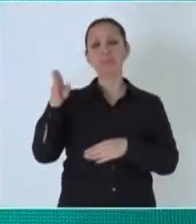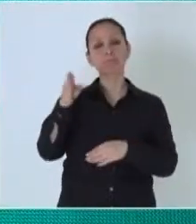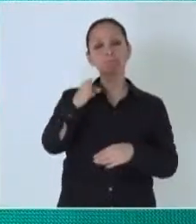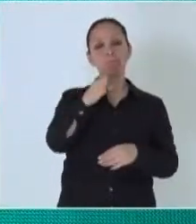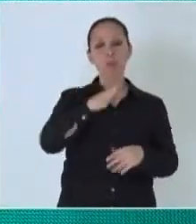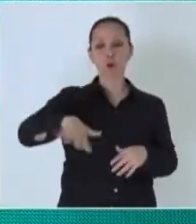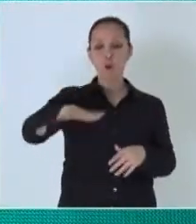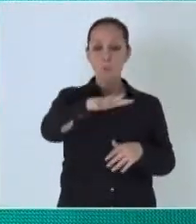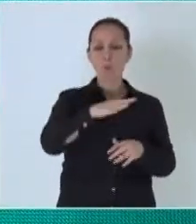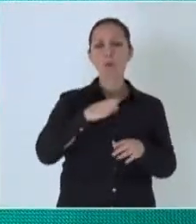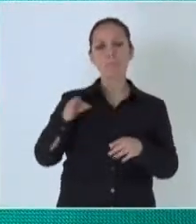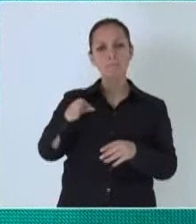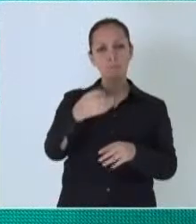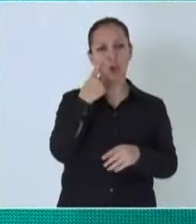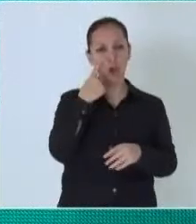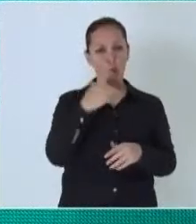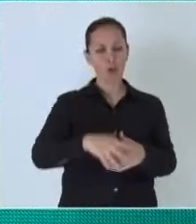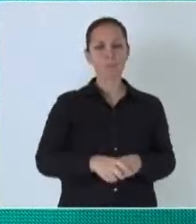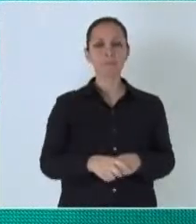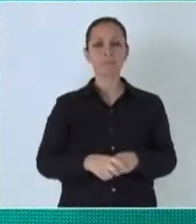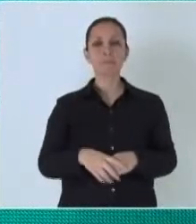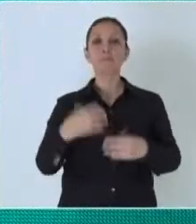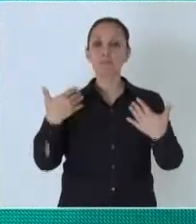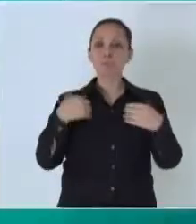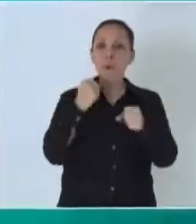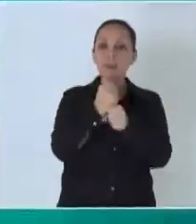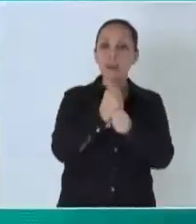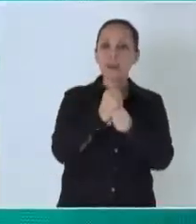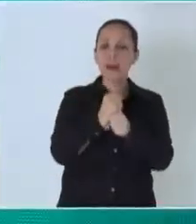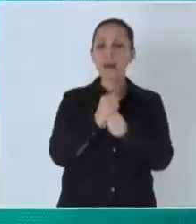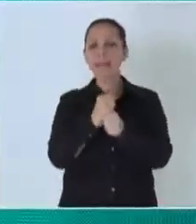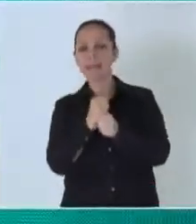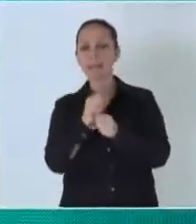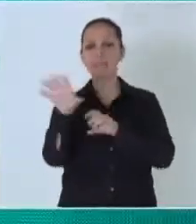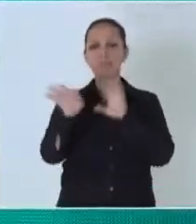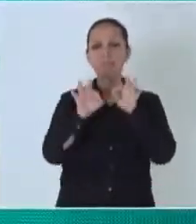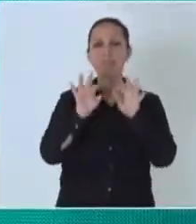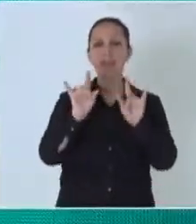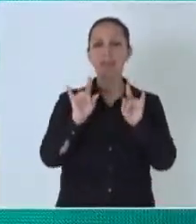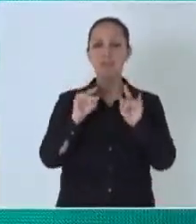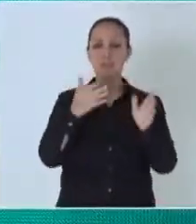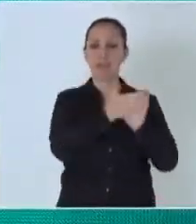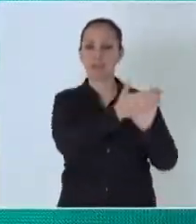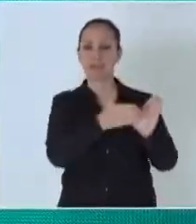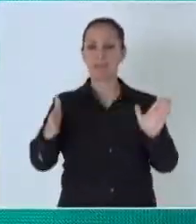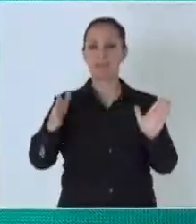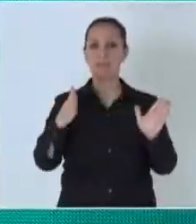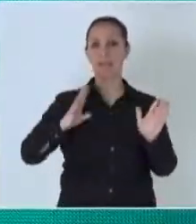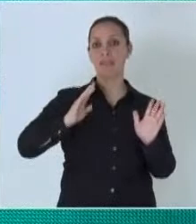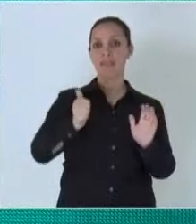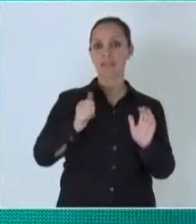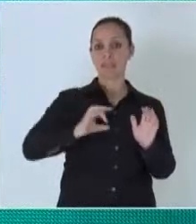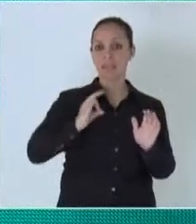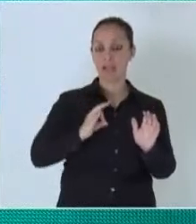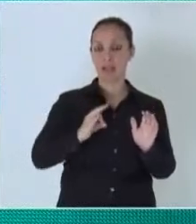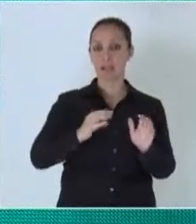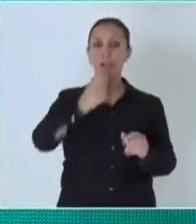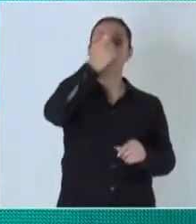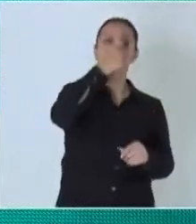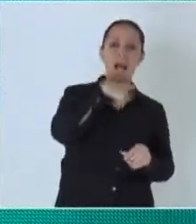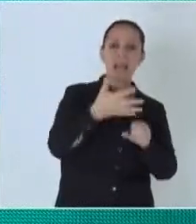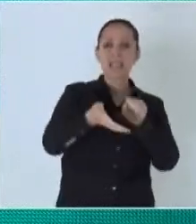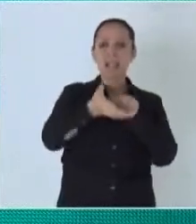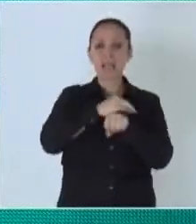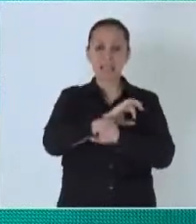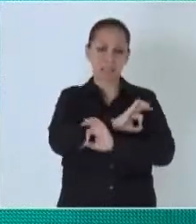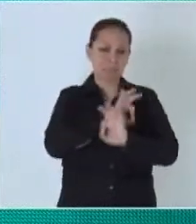de la comuna. De esta manera pude trabajar sobre las dificultades que tenemos hace más de 16 años y que ni Macri ni Larreta